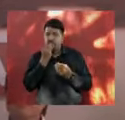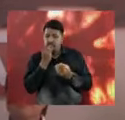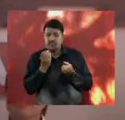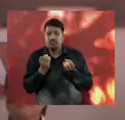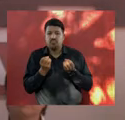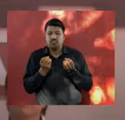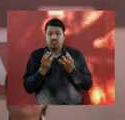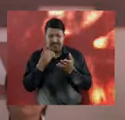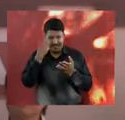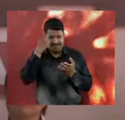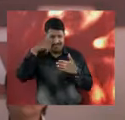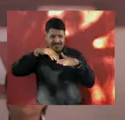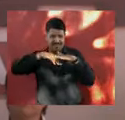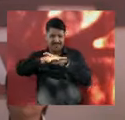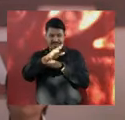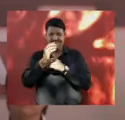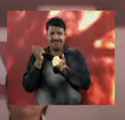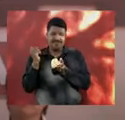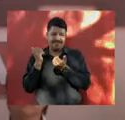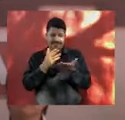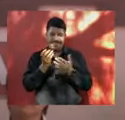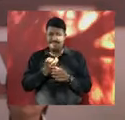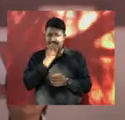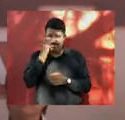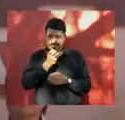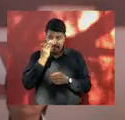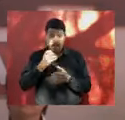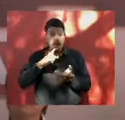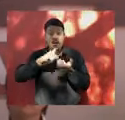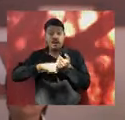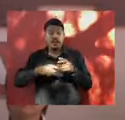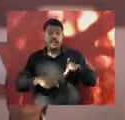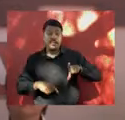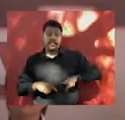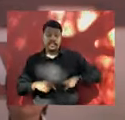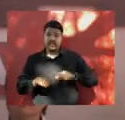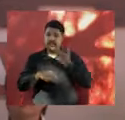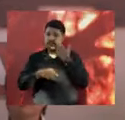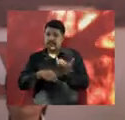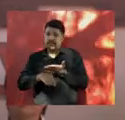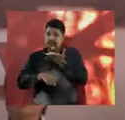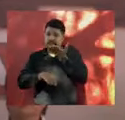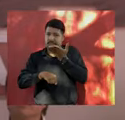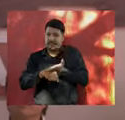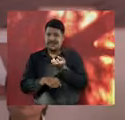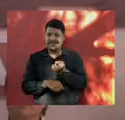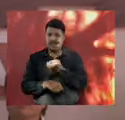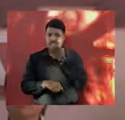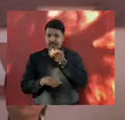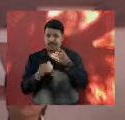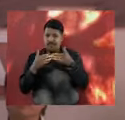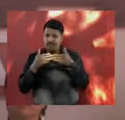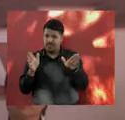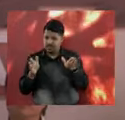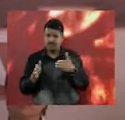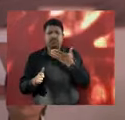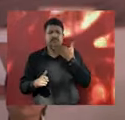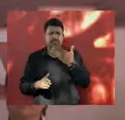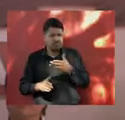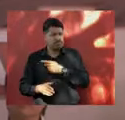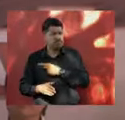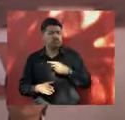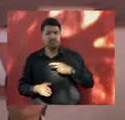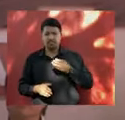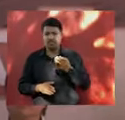a la escuela pública? Porque el gobierno tiene una responsabilidad con la escuela pública. Está bien que existan